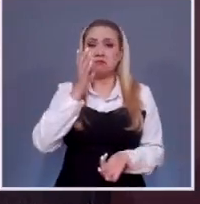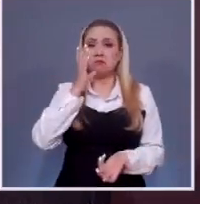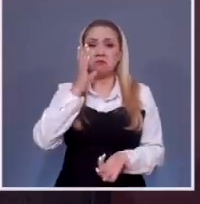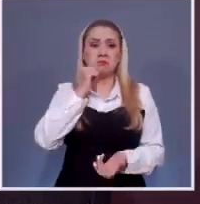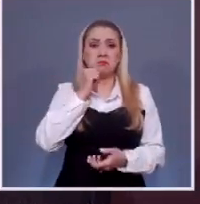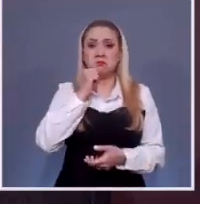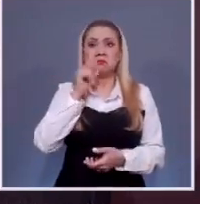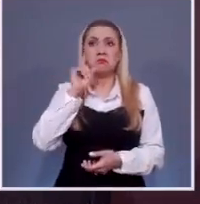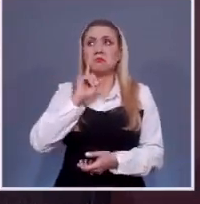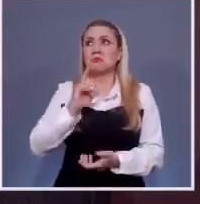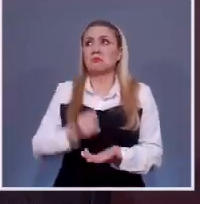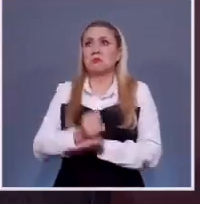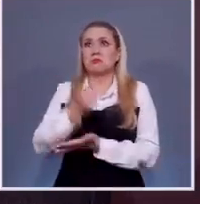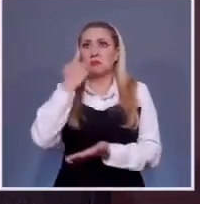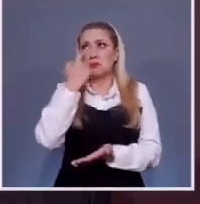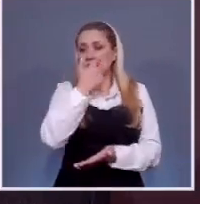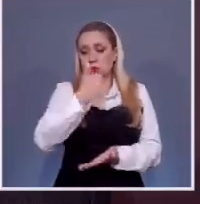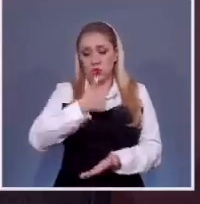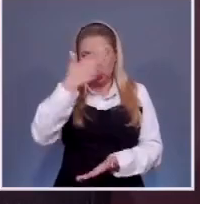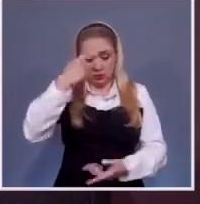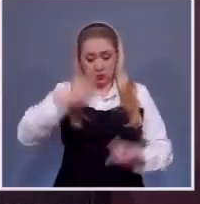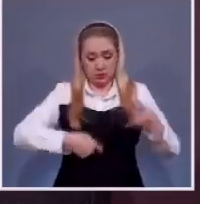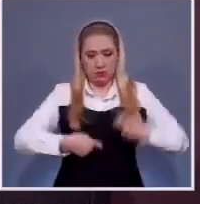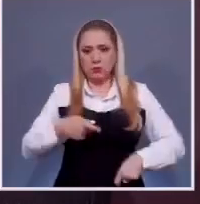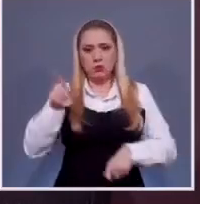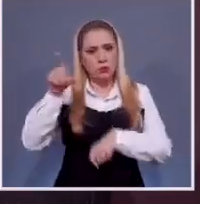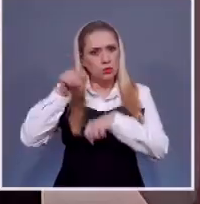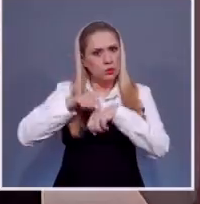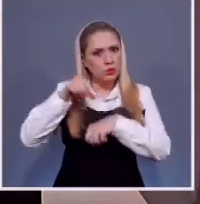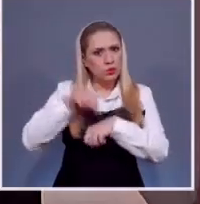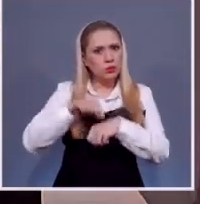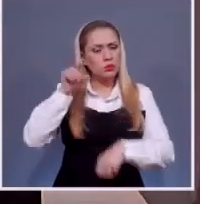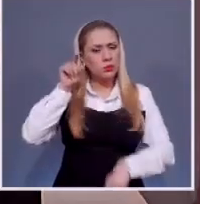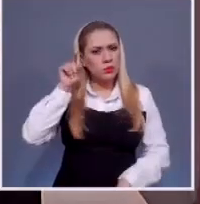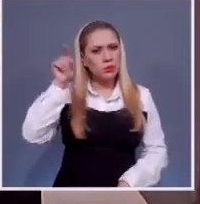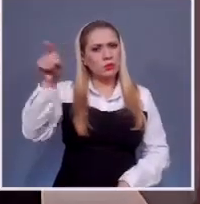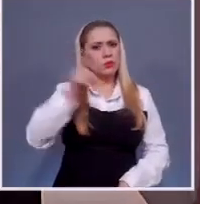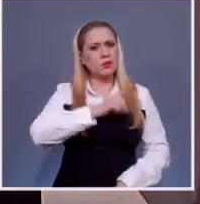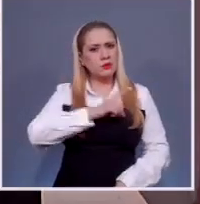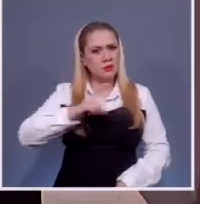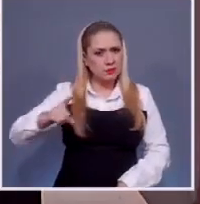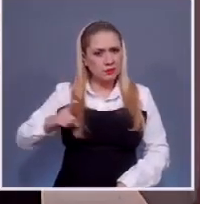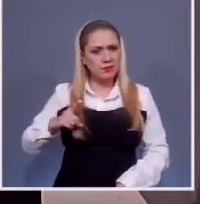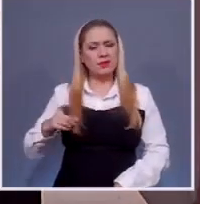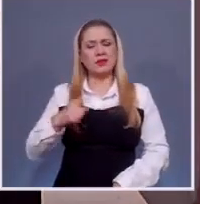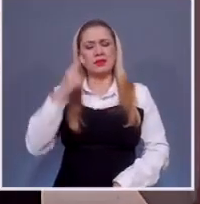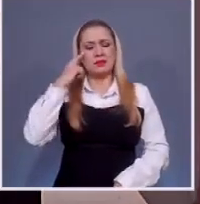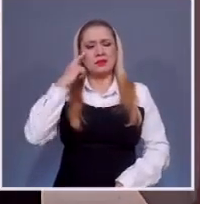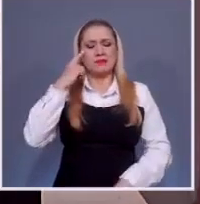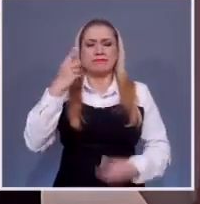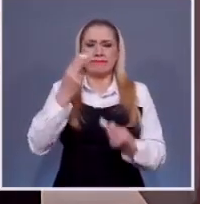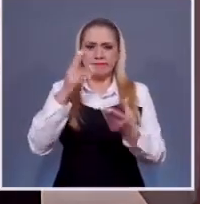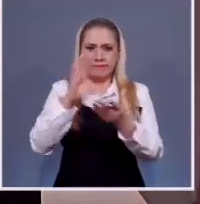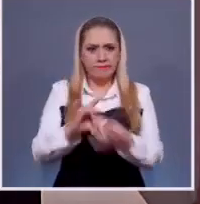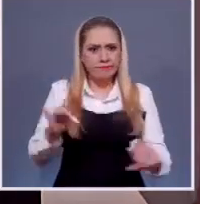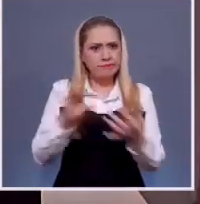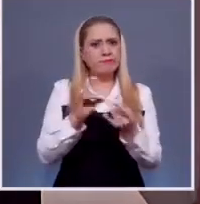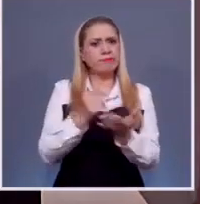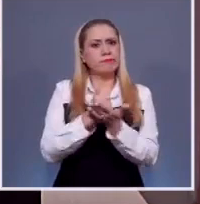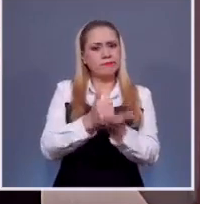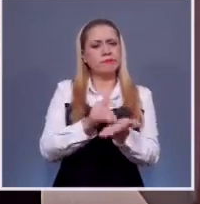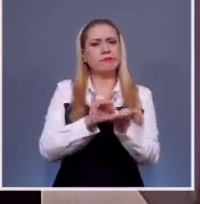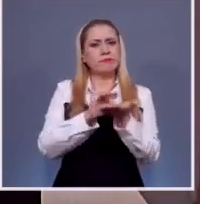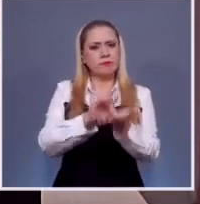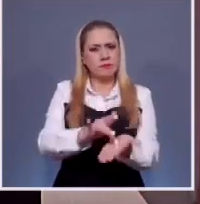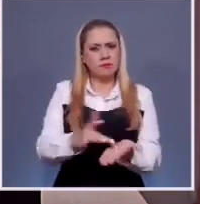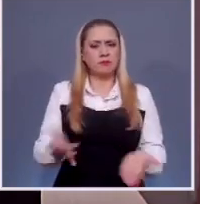sensibilización del personal de salud, pero no necesitamos leer estas historias para ser sensibles. Claro. Tenemos que hacerlas desde que nos estamos formando y saber que si estamos en